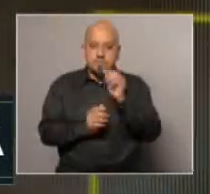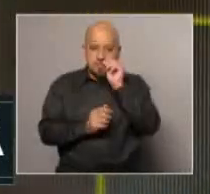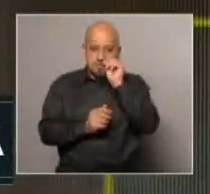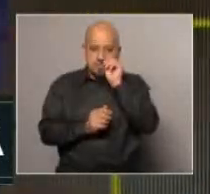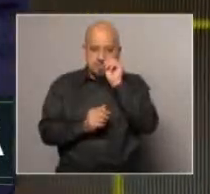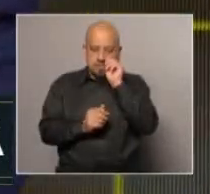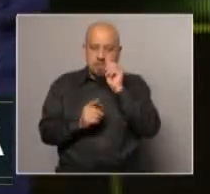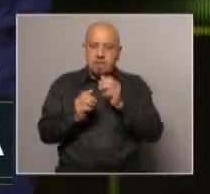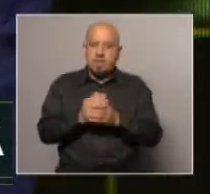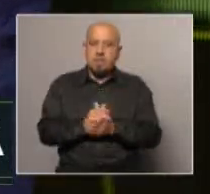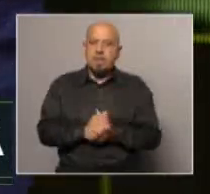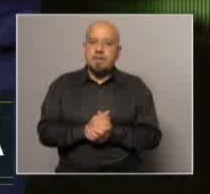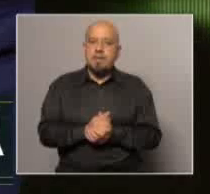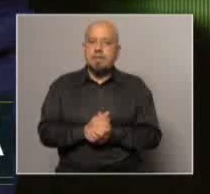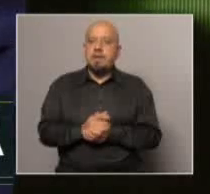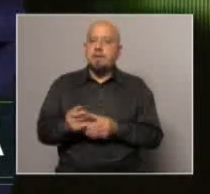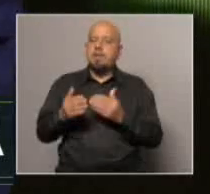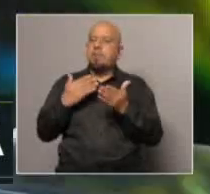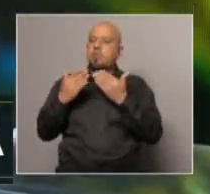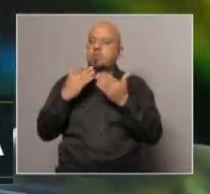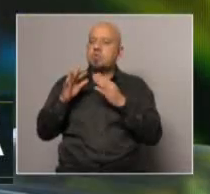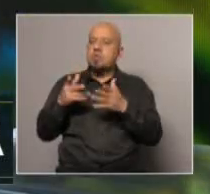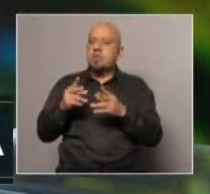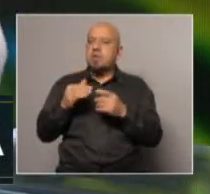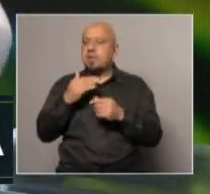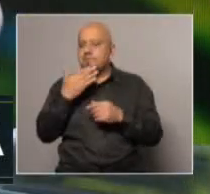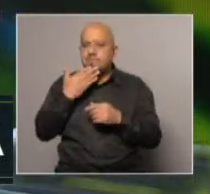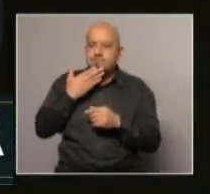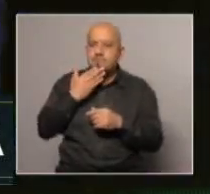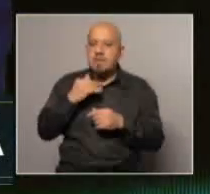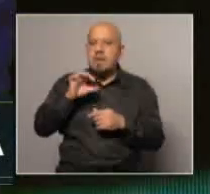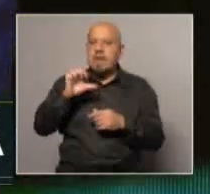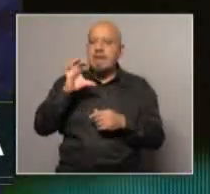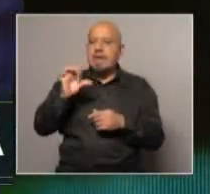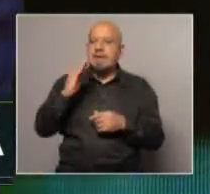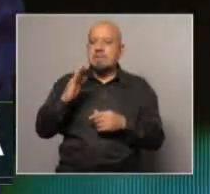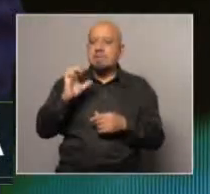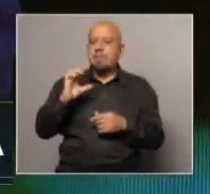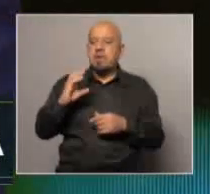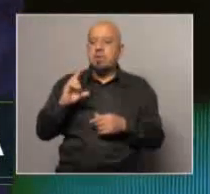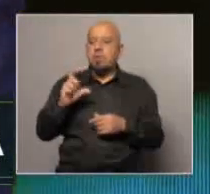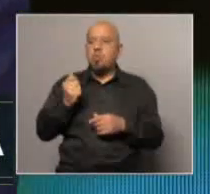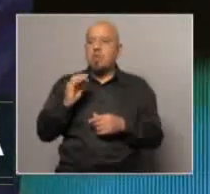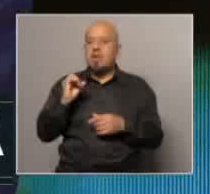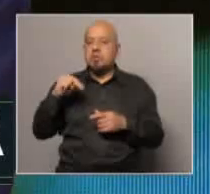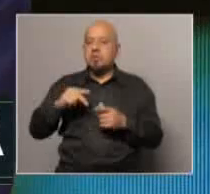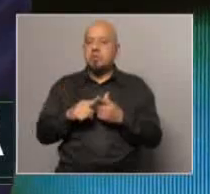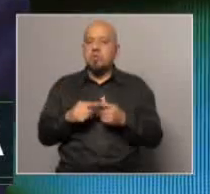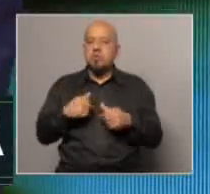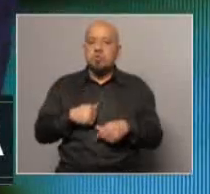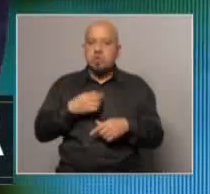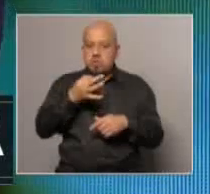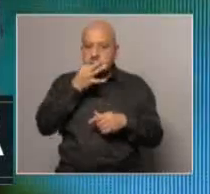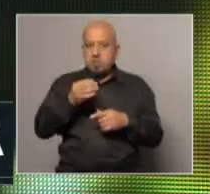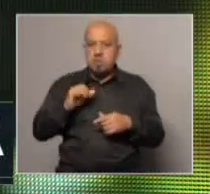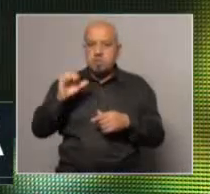Para ti, hablemos de especulación. ¿Hay especulación? Nosotros recién estábamos hablando del tema de